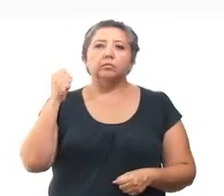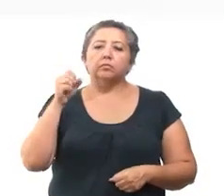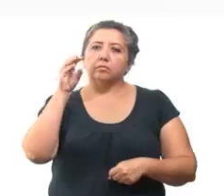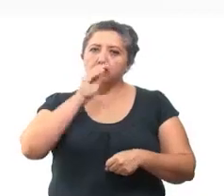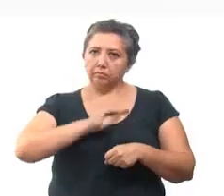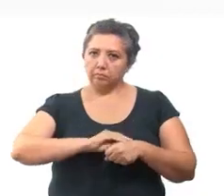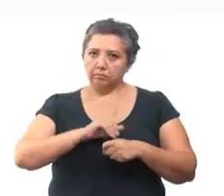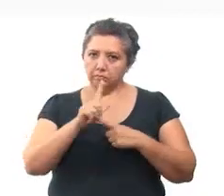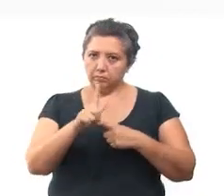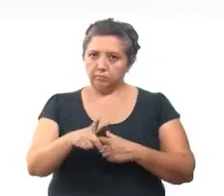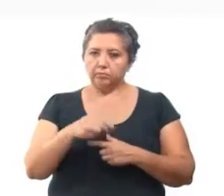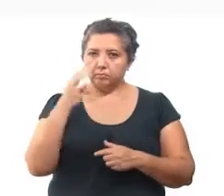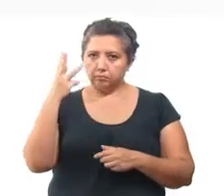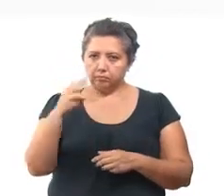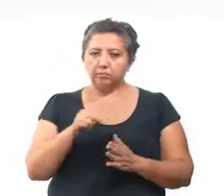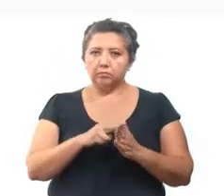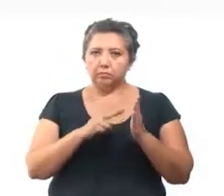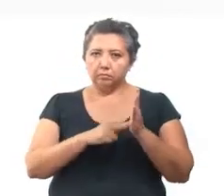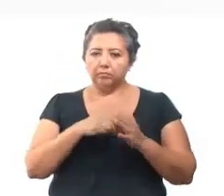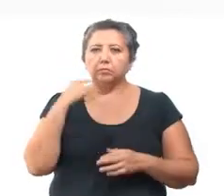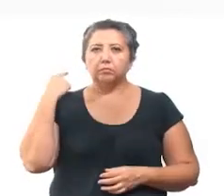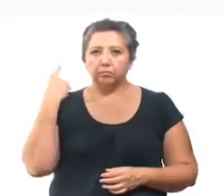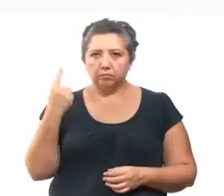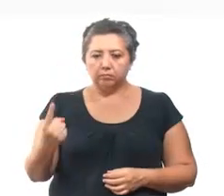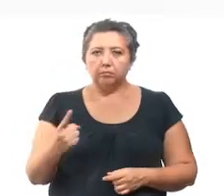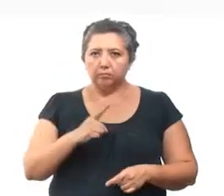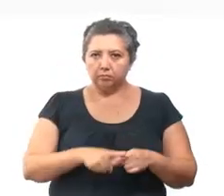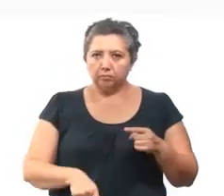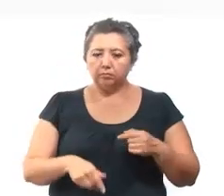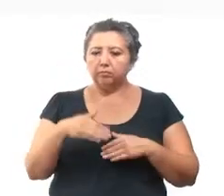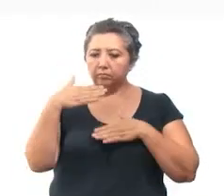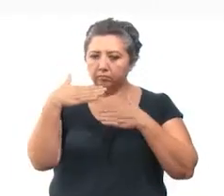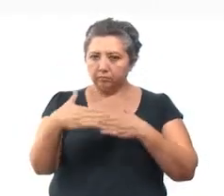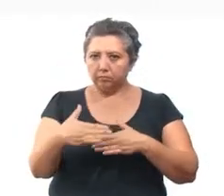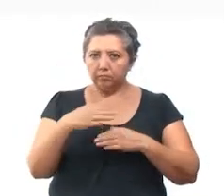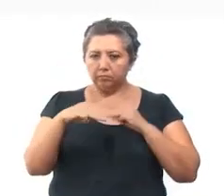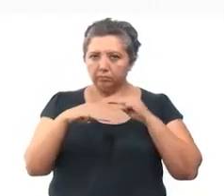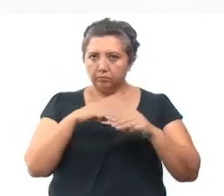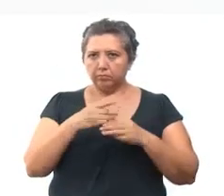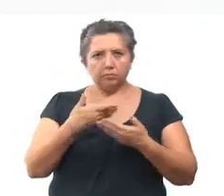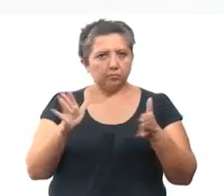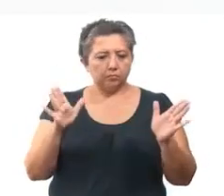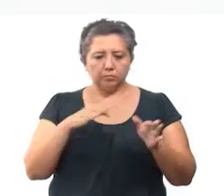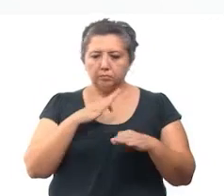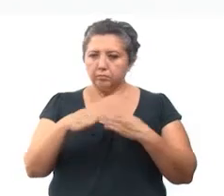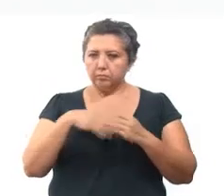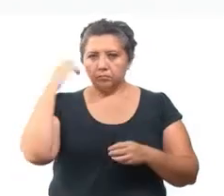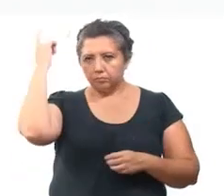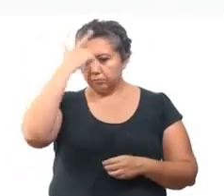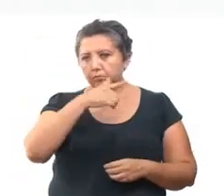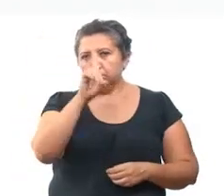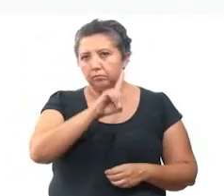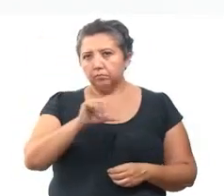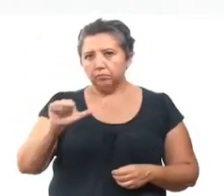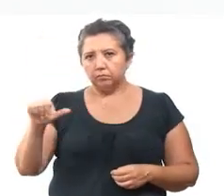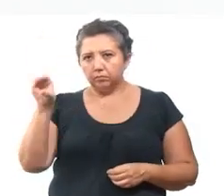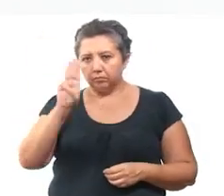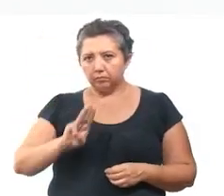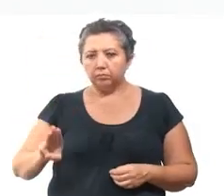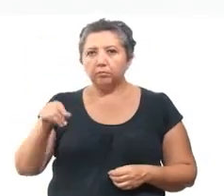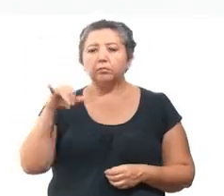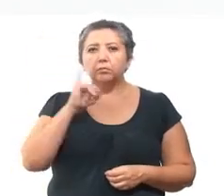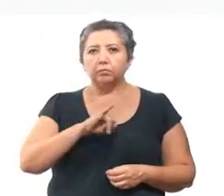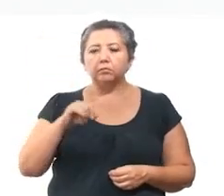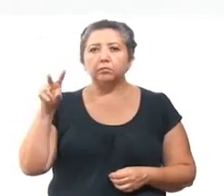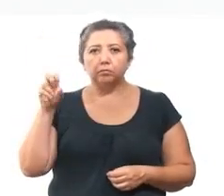se implementan las siguientes 3 medidas. 1. Se elimina la restricción a la movilidad vehicular nocturna de domingo a miércoles. De